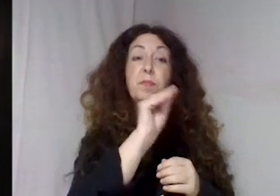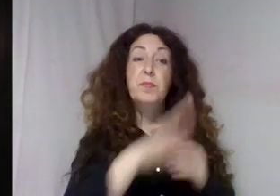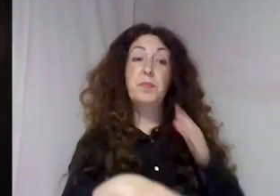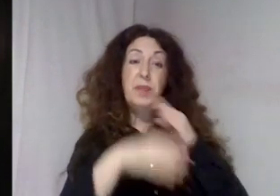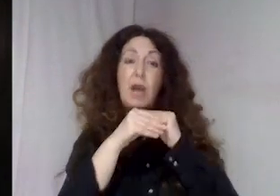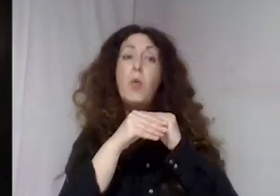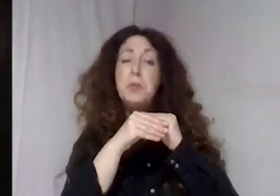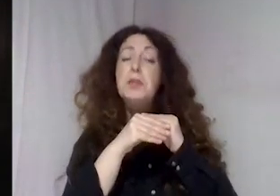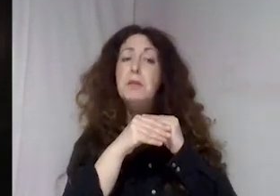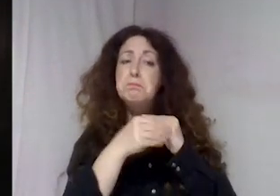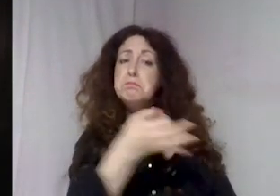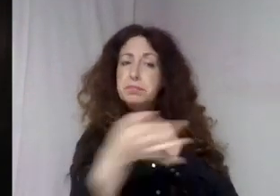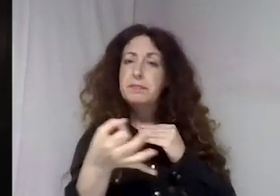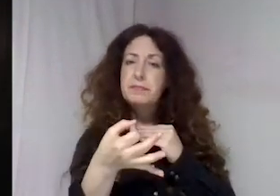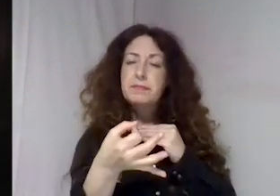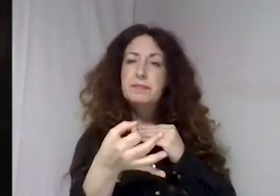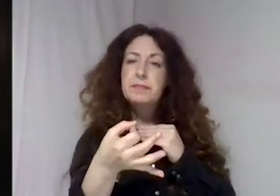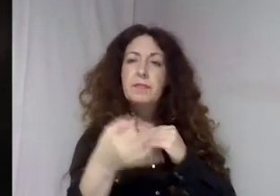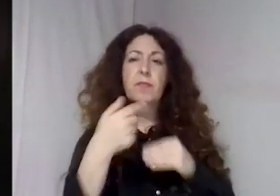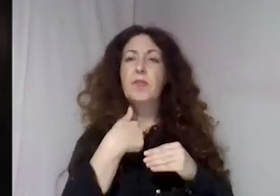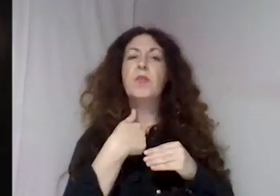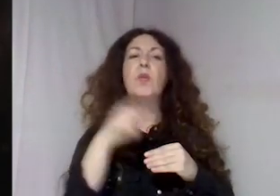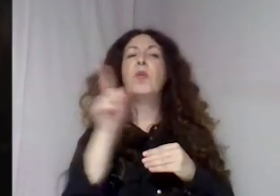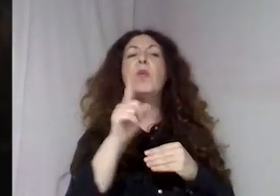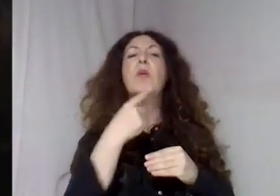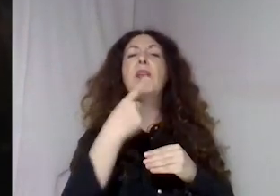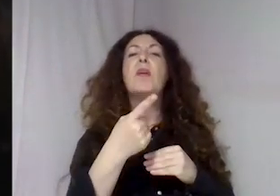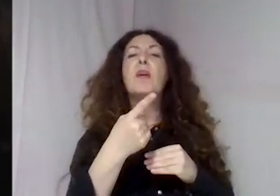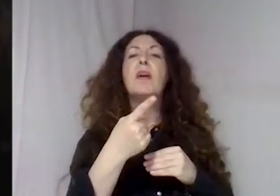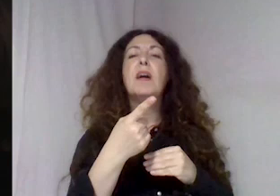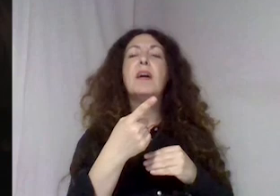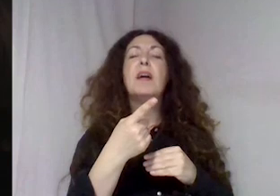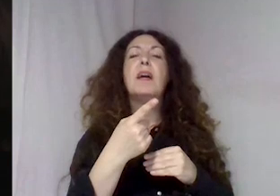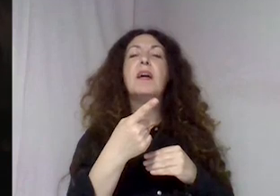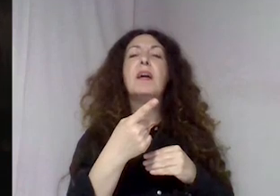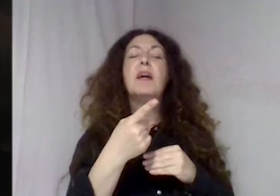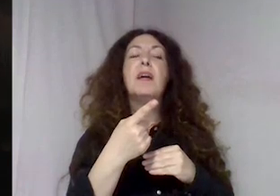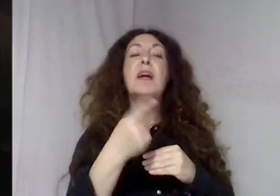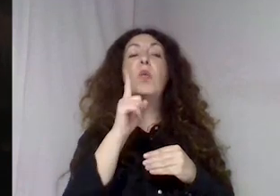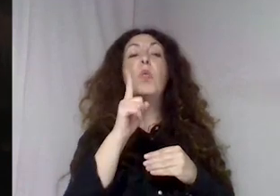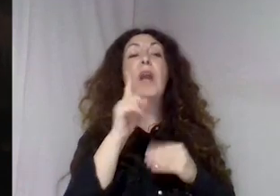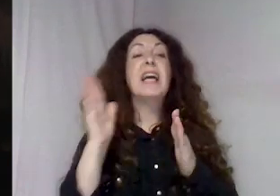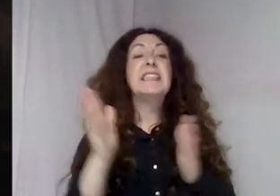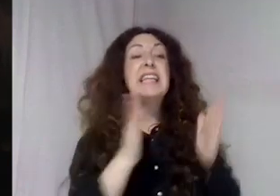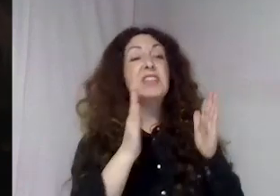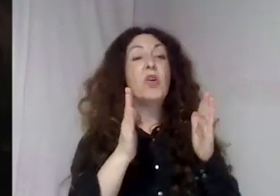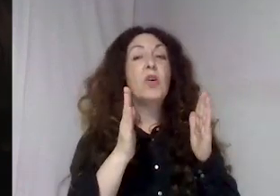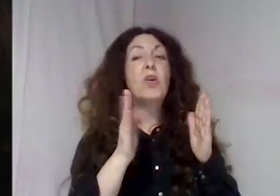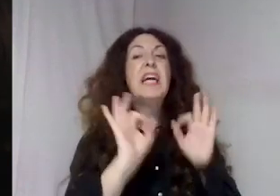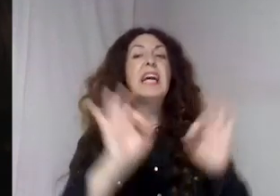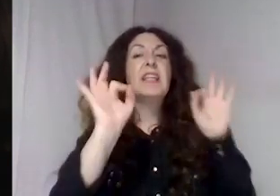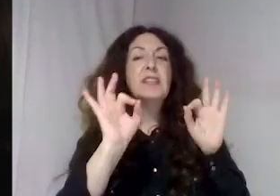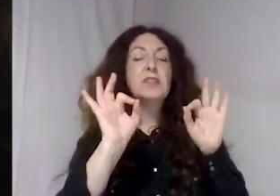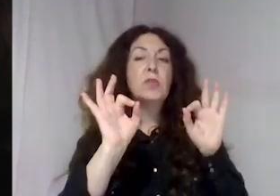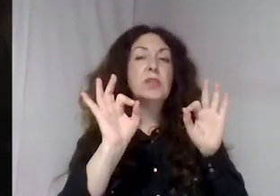otras disecciones que nos van apartando un poco de la idea original, ¿no? Este curso luego nos ha permitido conocer más a fondo a estos